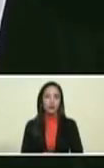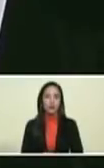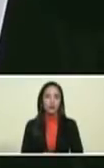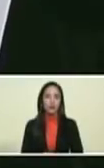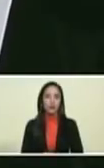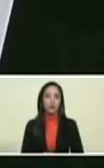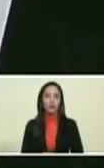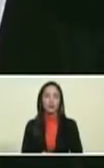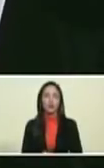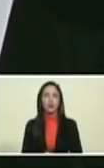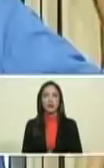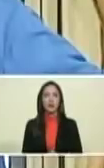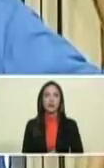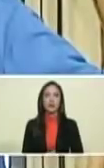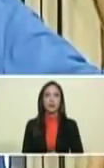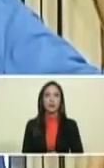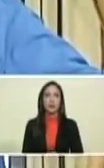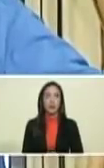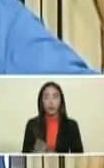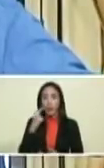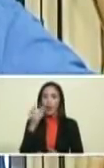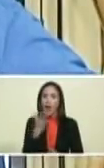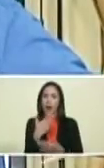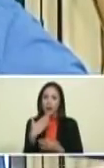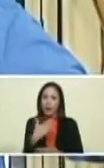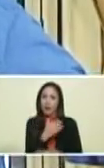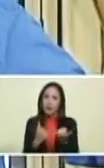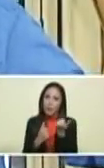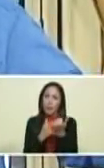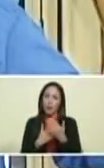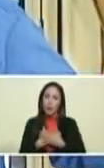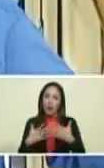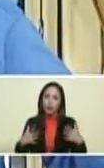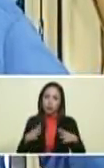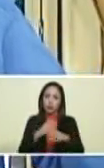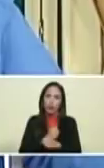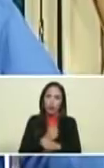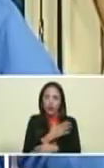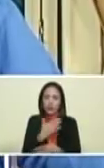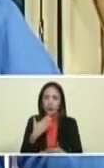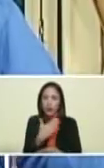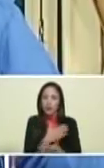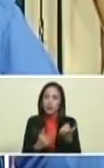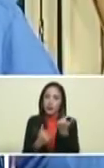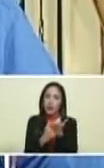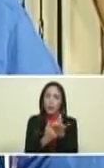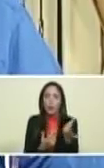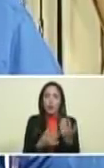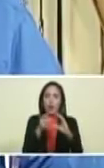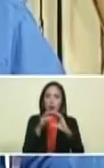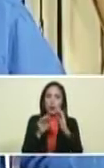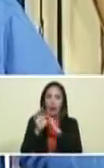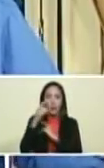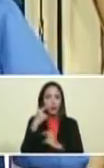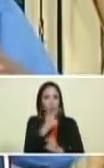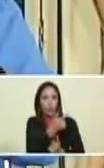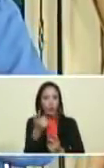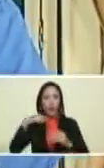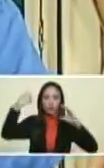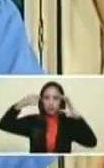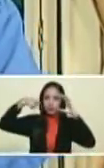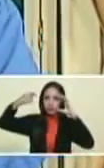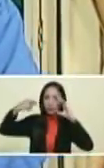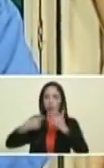ahorita, les agradezco su voto de confianza al sacarse el carnet de la patria. Yo los vi las transmisiones,